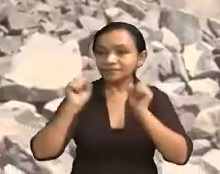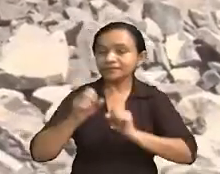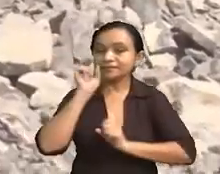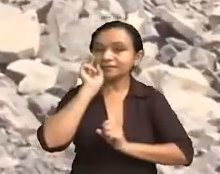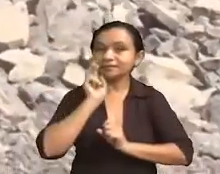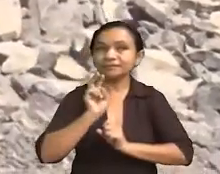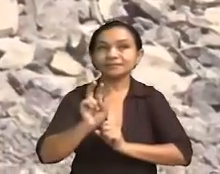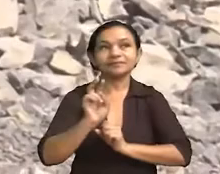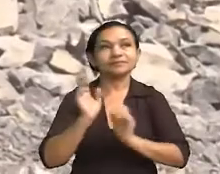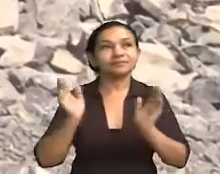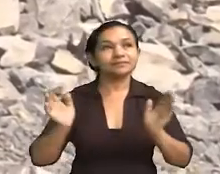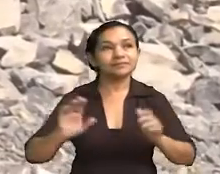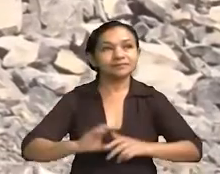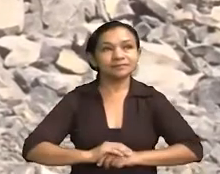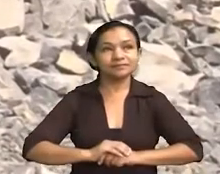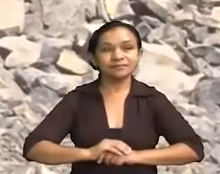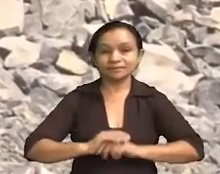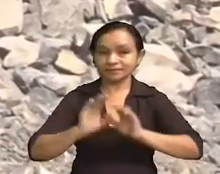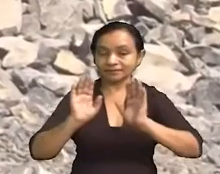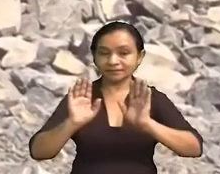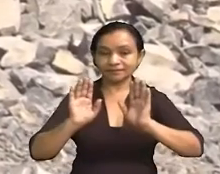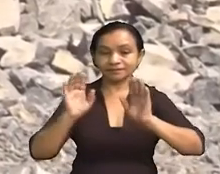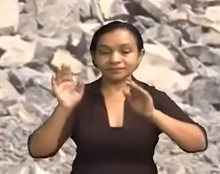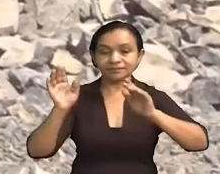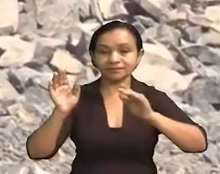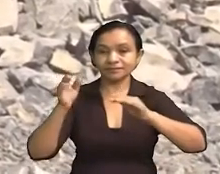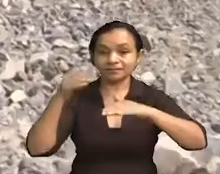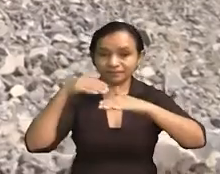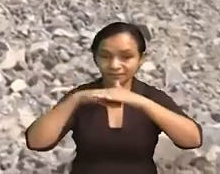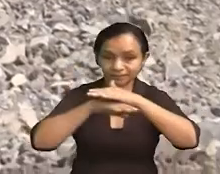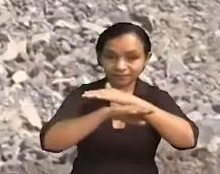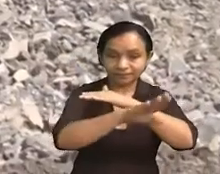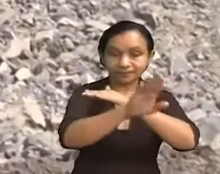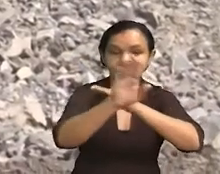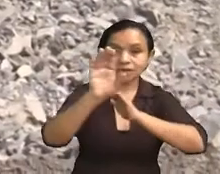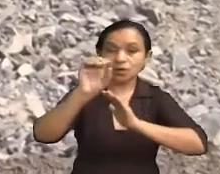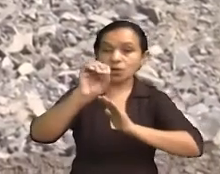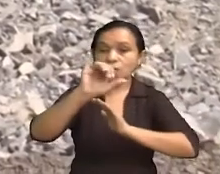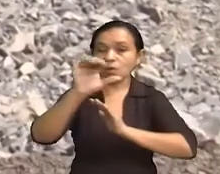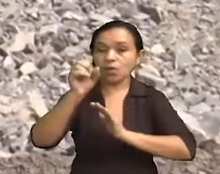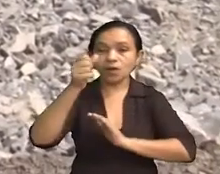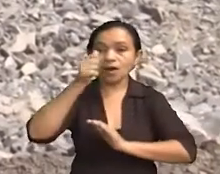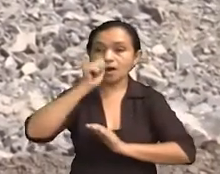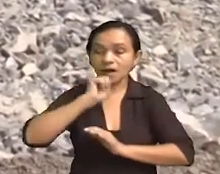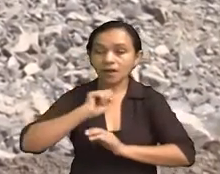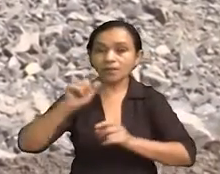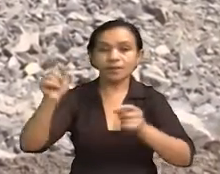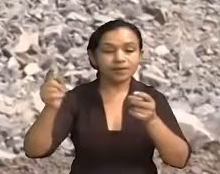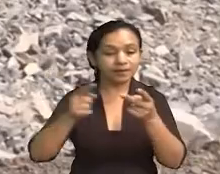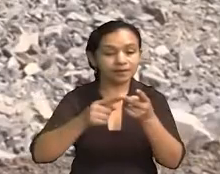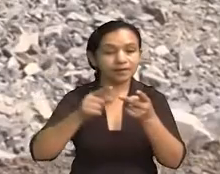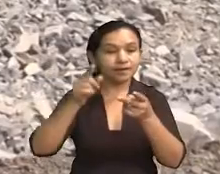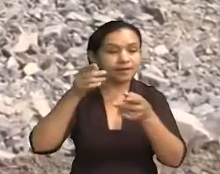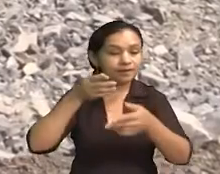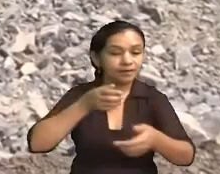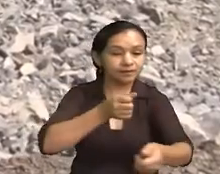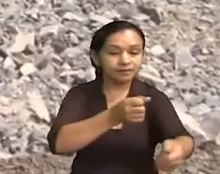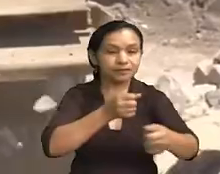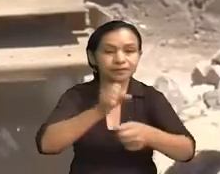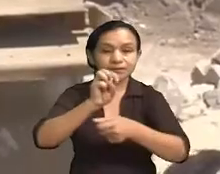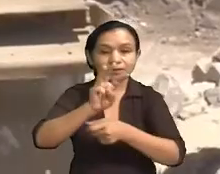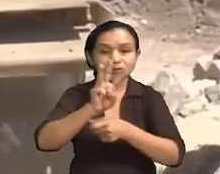Exactamente. El paso a desnivel, yo te decía, el Ojo de Agua, el Acerrío en